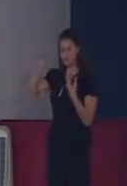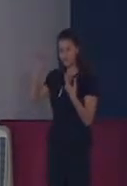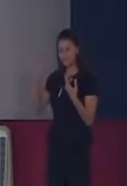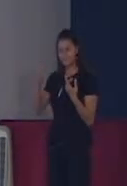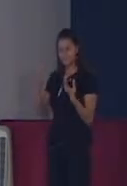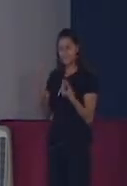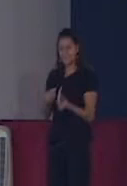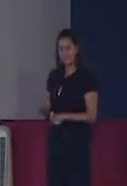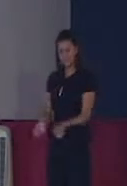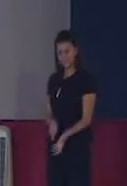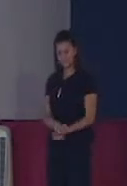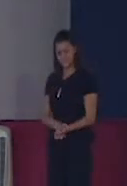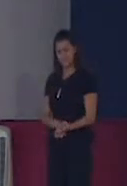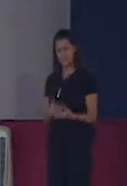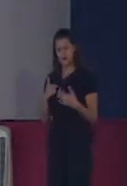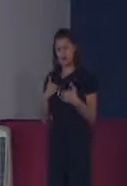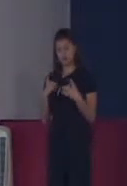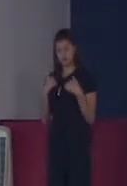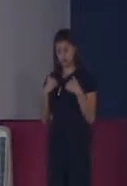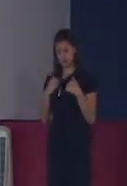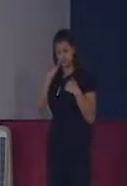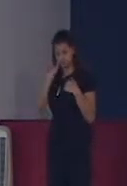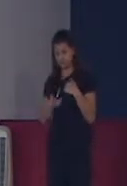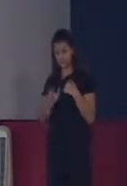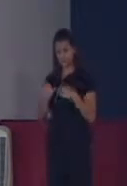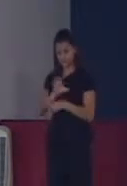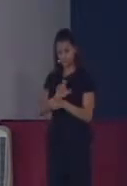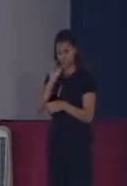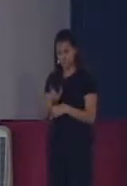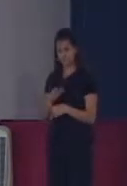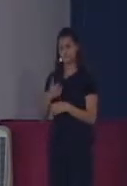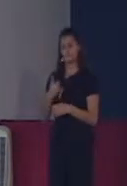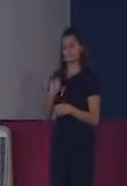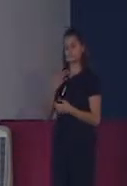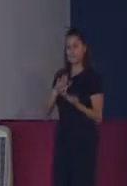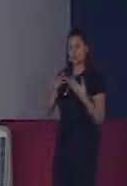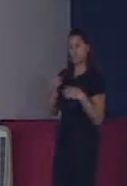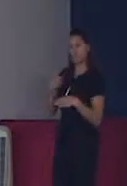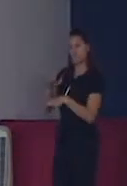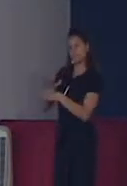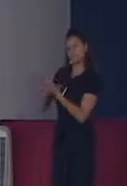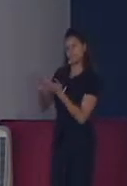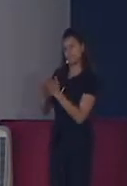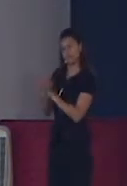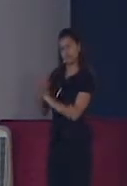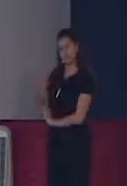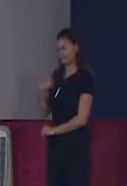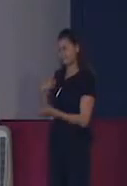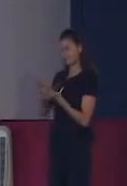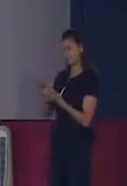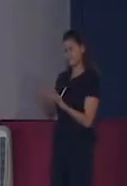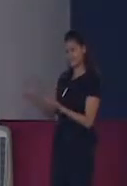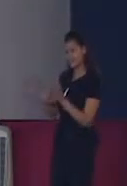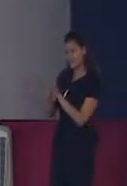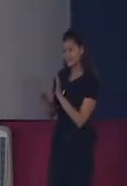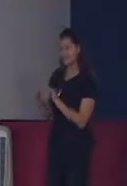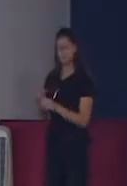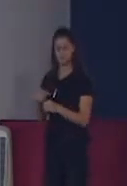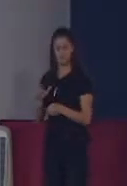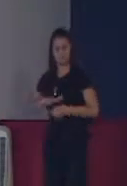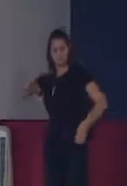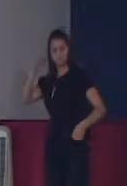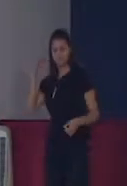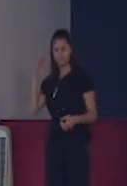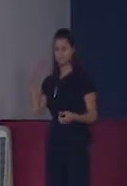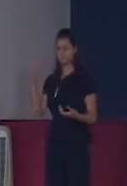entiendes? Y cuando uno como ciudadano, como comunidad le existe, pues además de todo se molesta. Entonces, ¿cómo empezar también